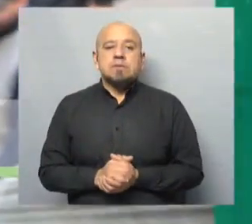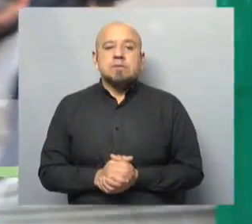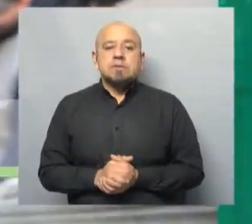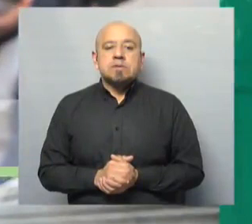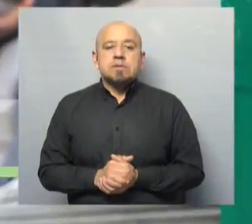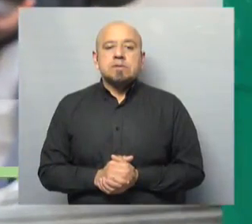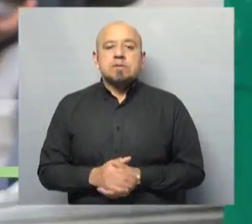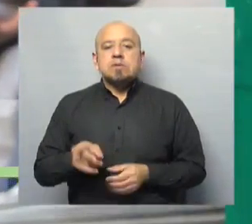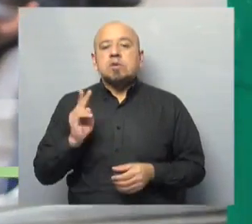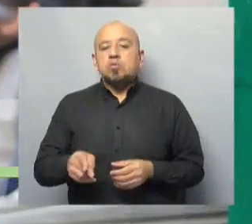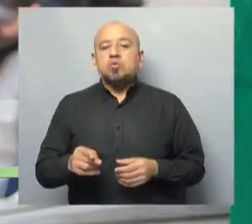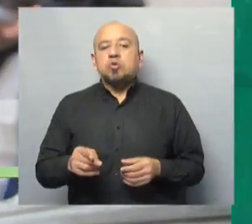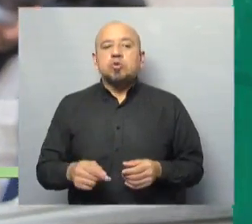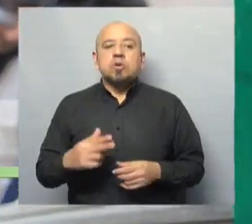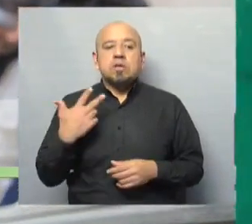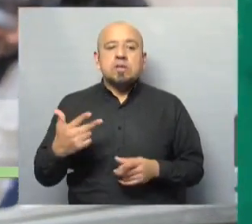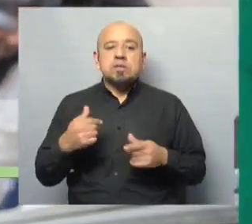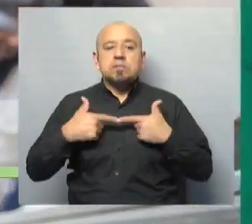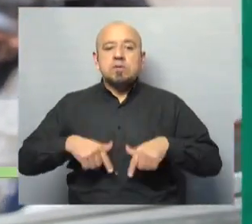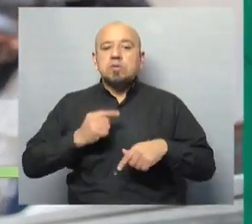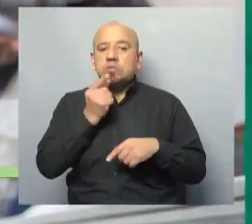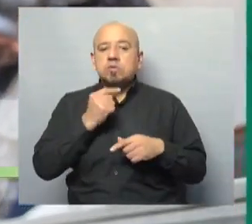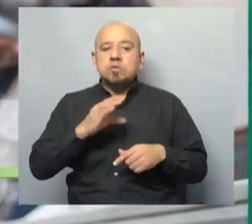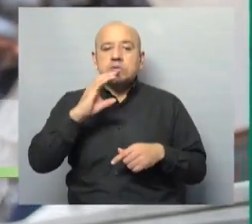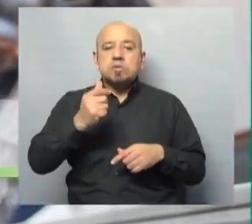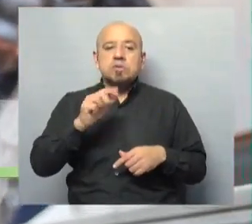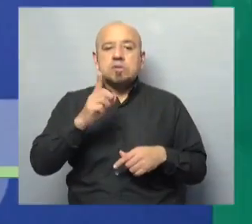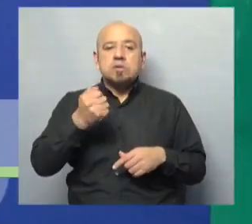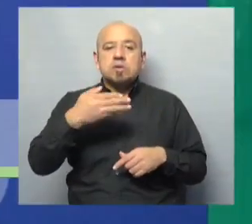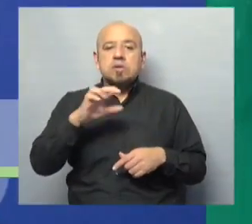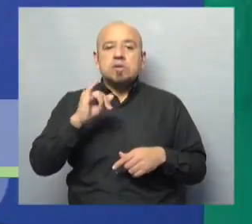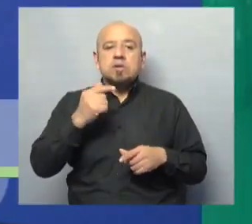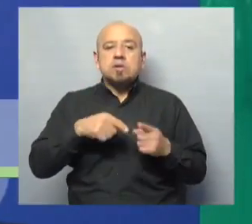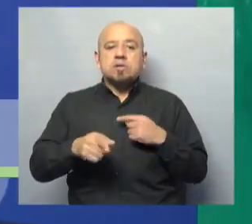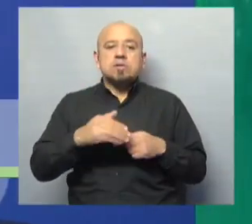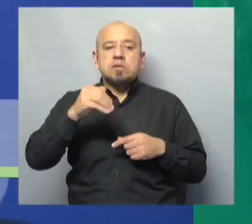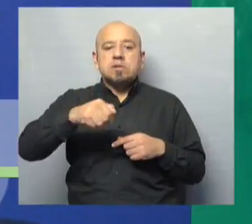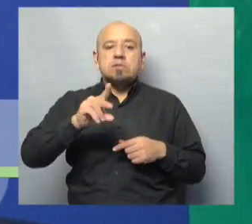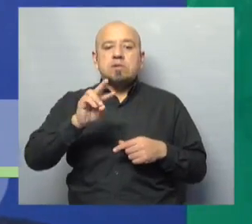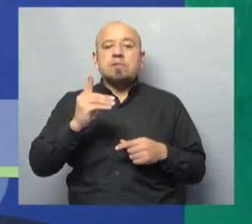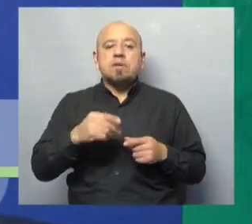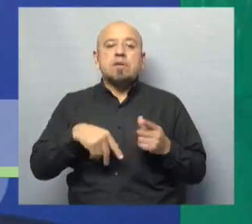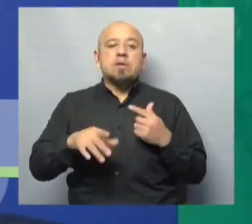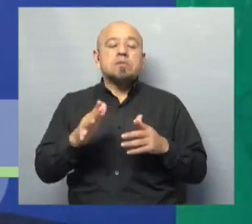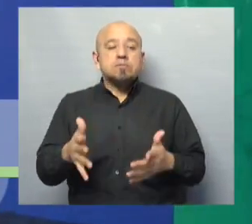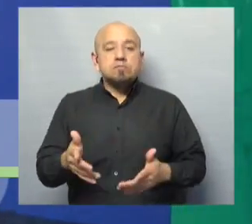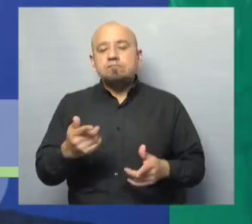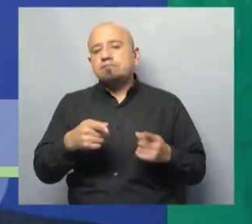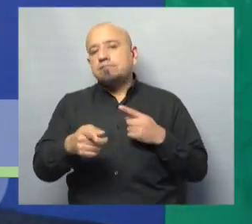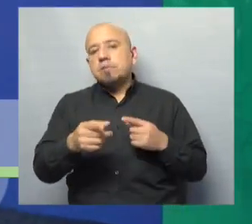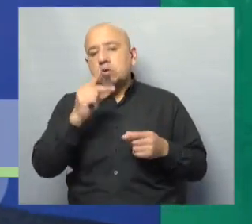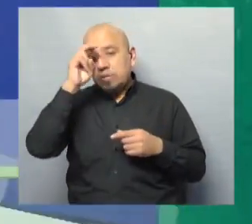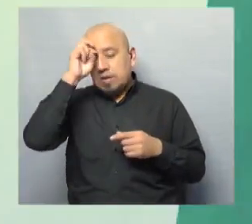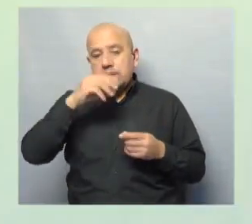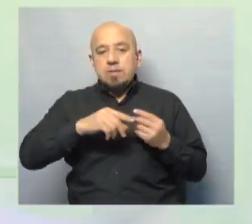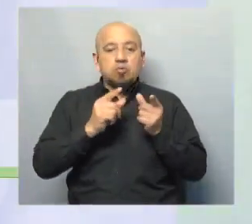renunció el número 3 del ministerio del interior luís calabria tras difusión de mb de noticias sobre atención médica recibida en el hospital